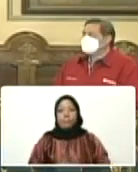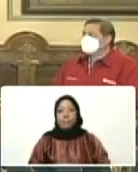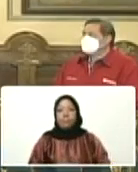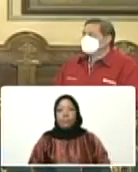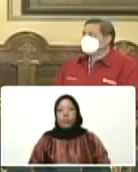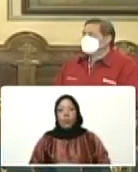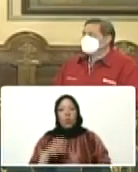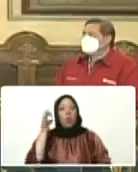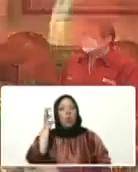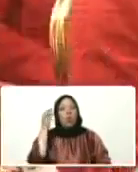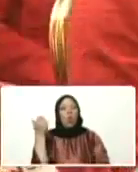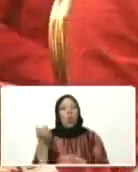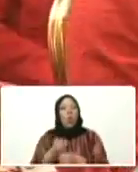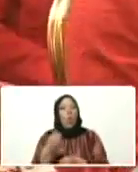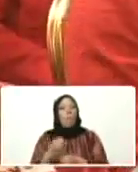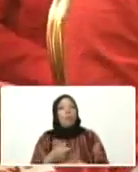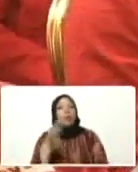compañera bombera,